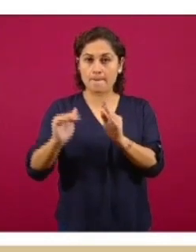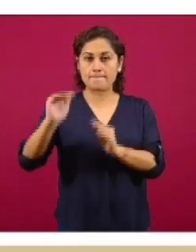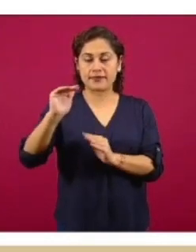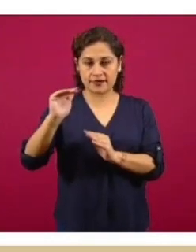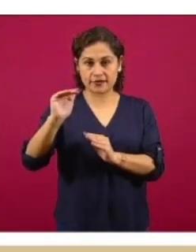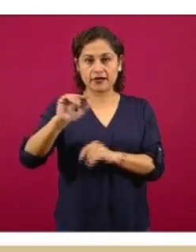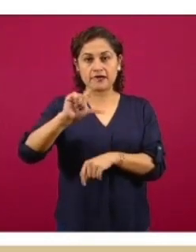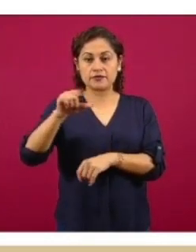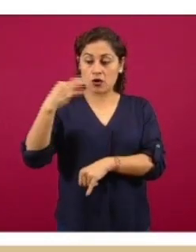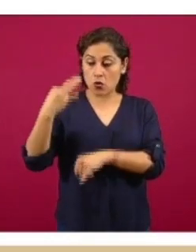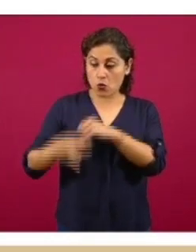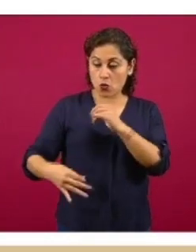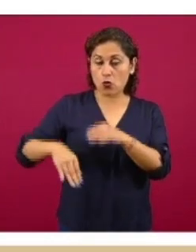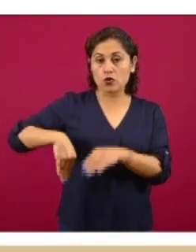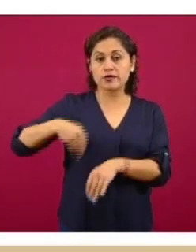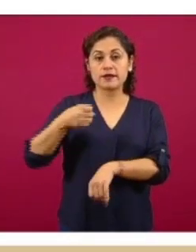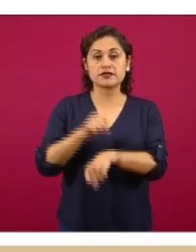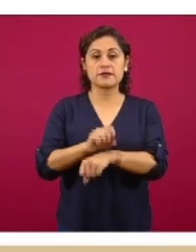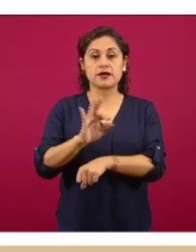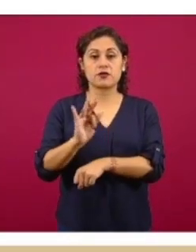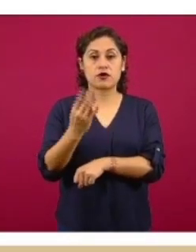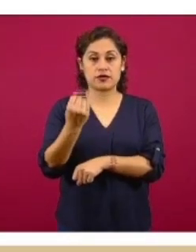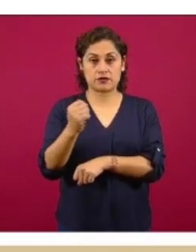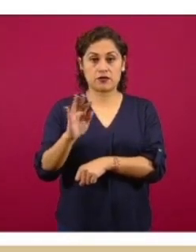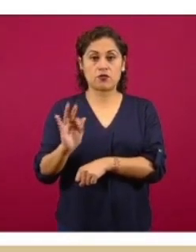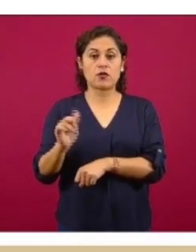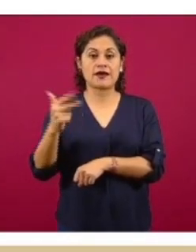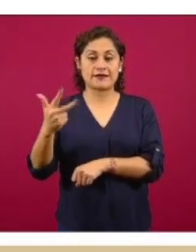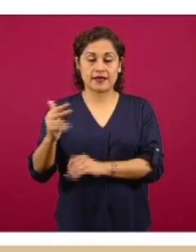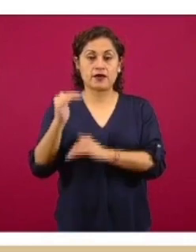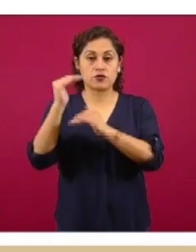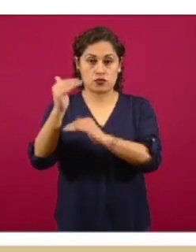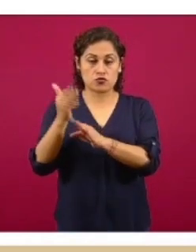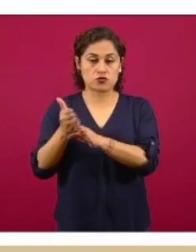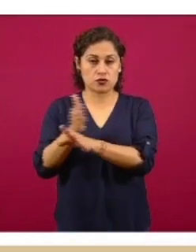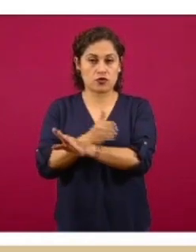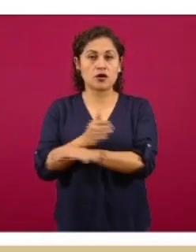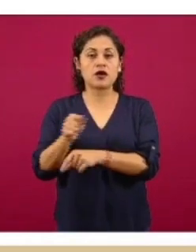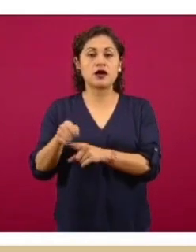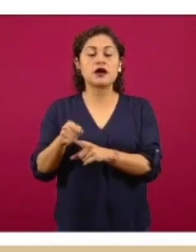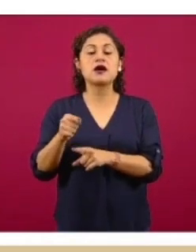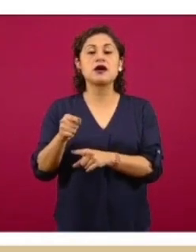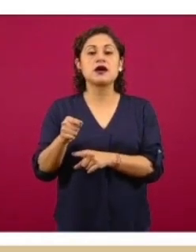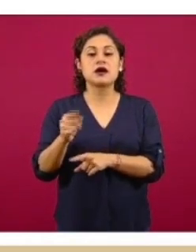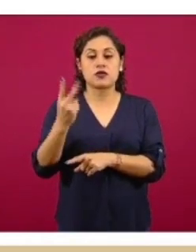última semana, de la 49 a la 48, estamos abriendo con un incremento del 2%.